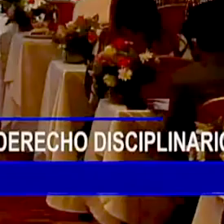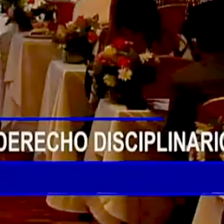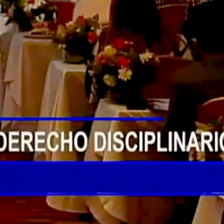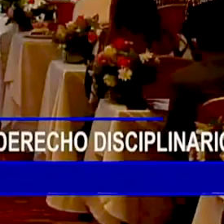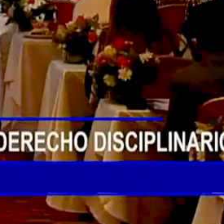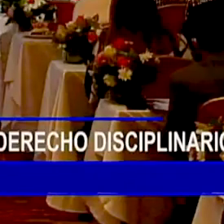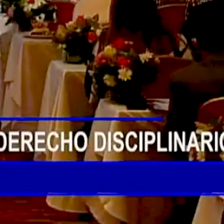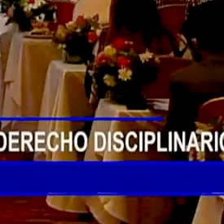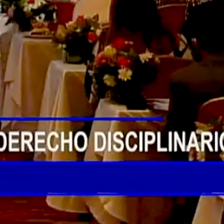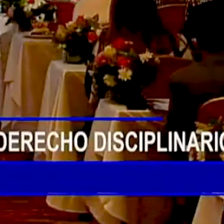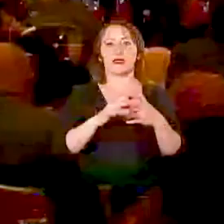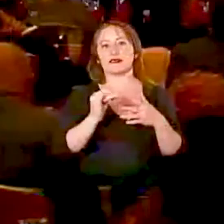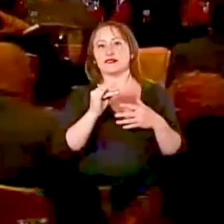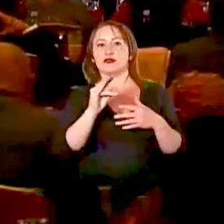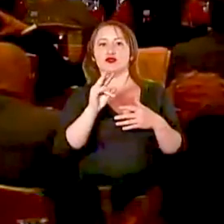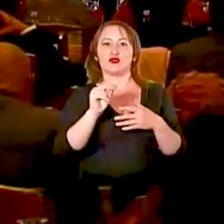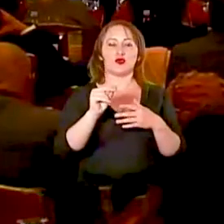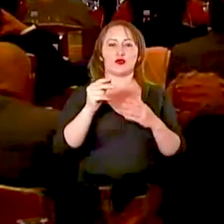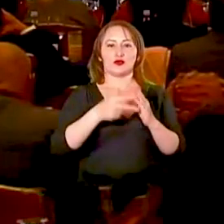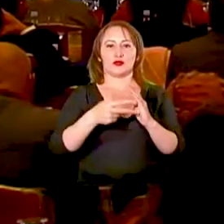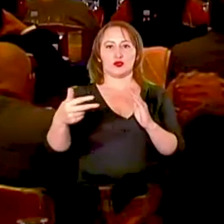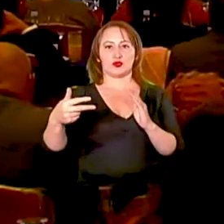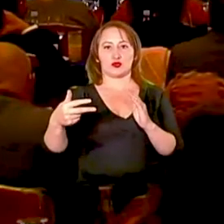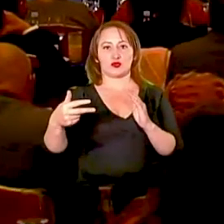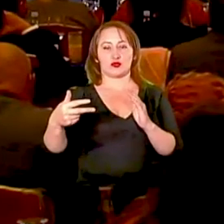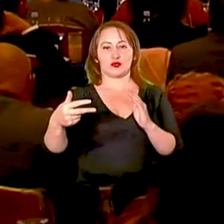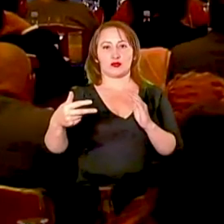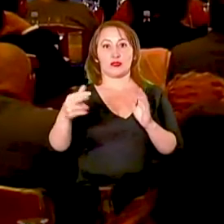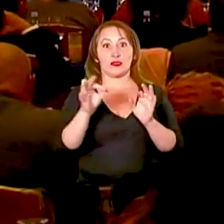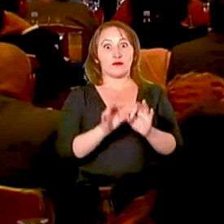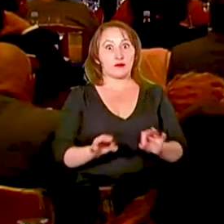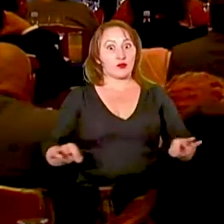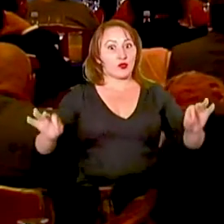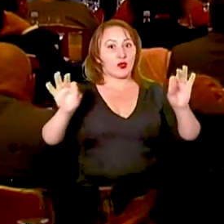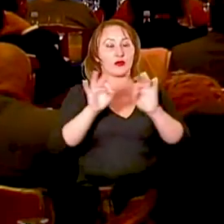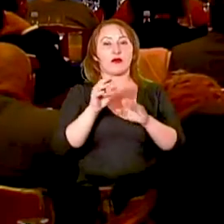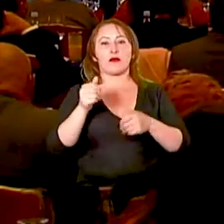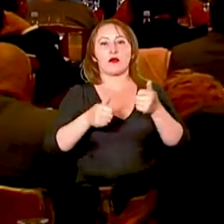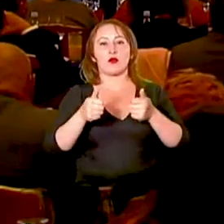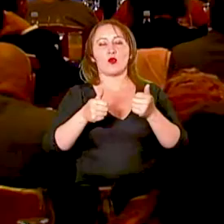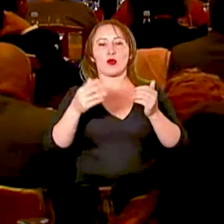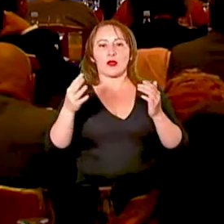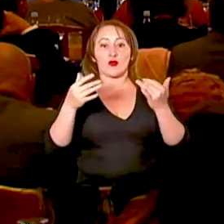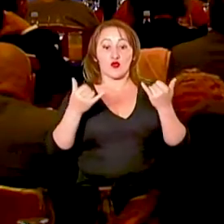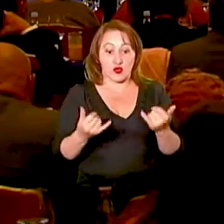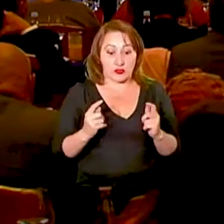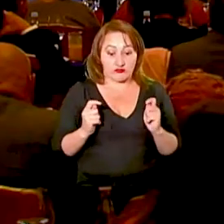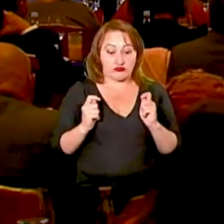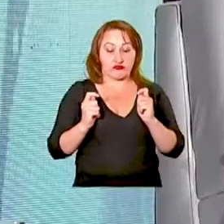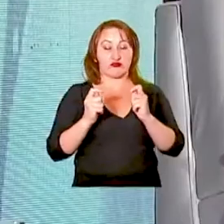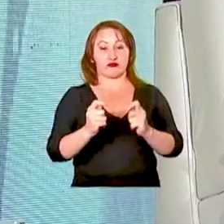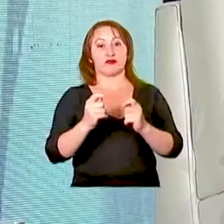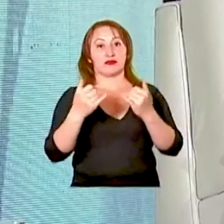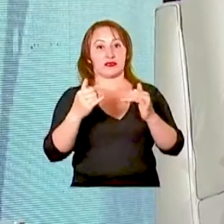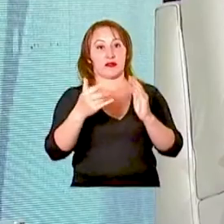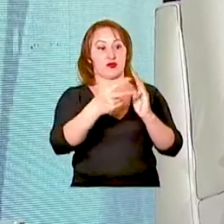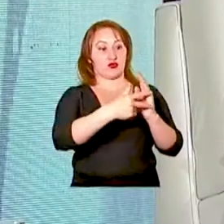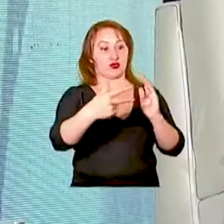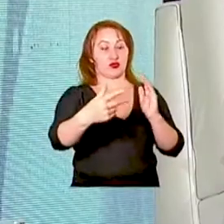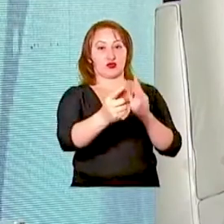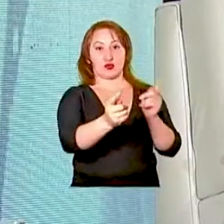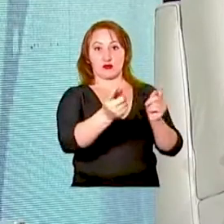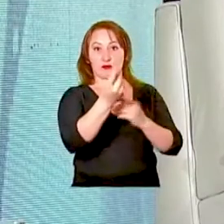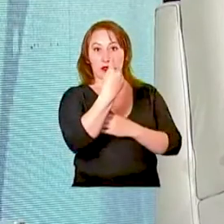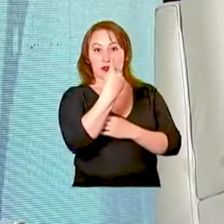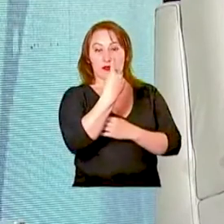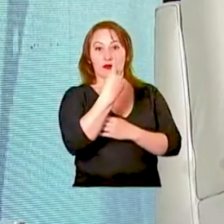se ajusta. Lo importante en este punto es que hoy hay una atribución desde la Constitución y en